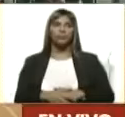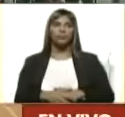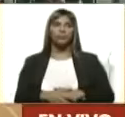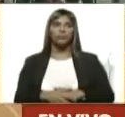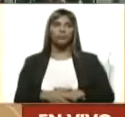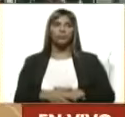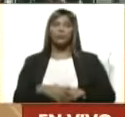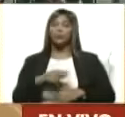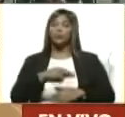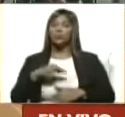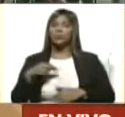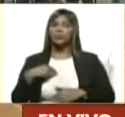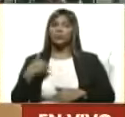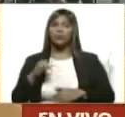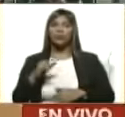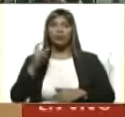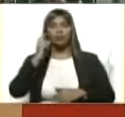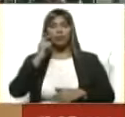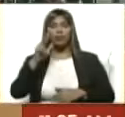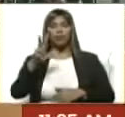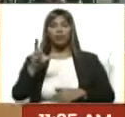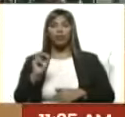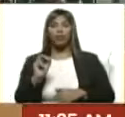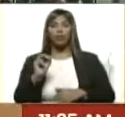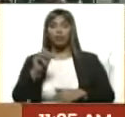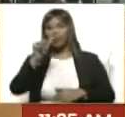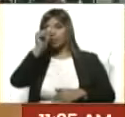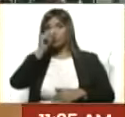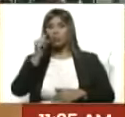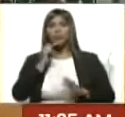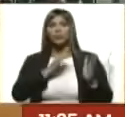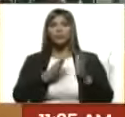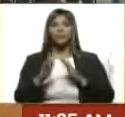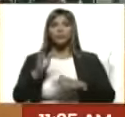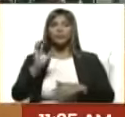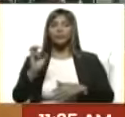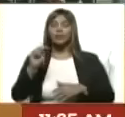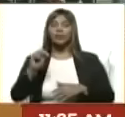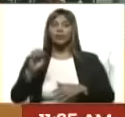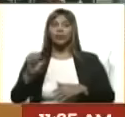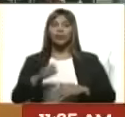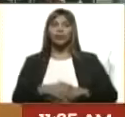Tenemos nosotros el día 30, organizado por el CNE,